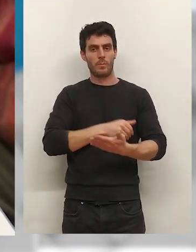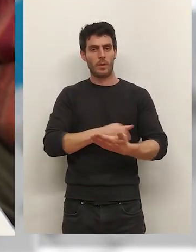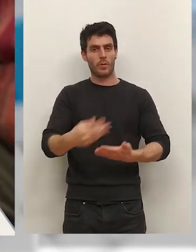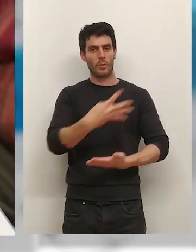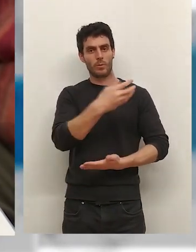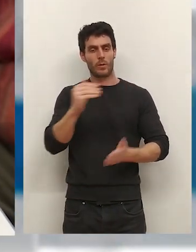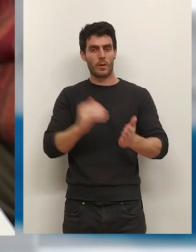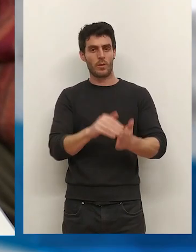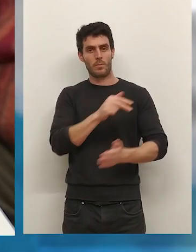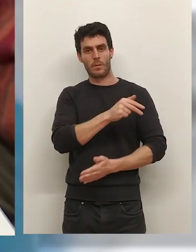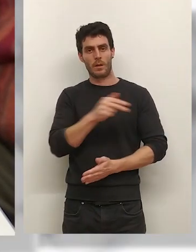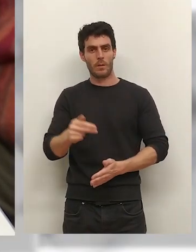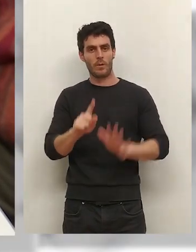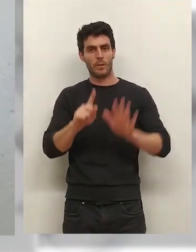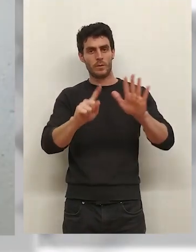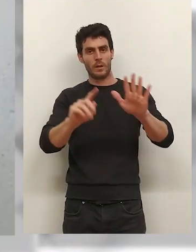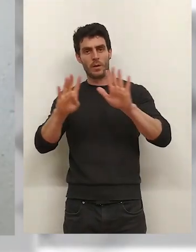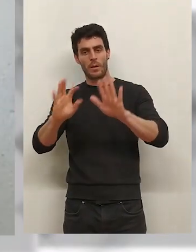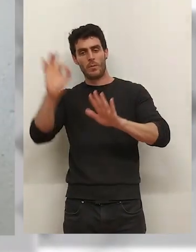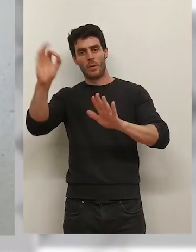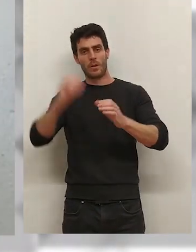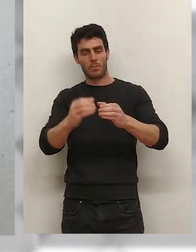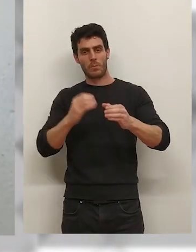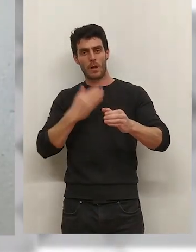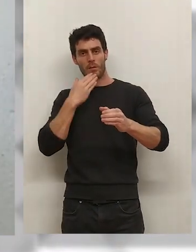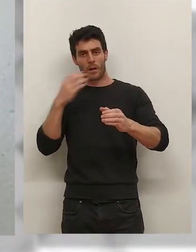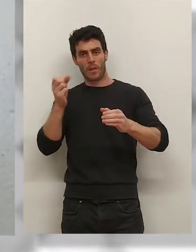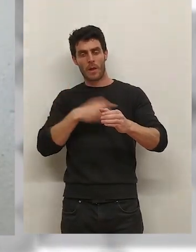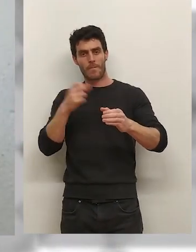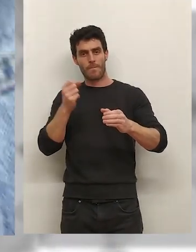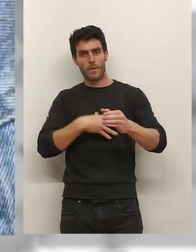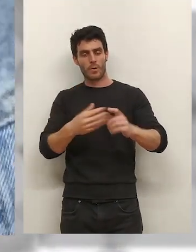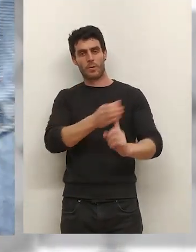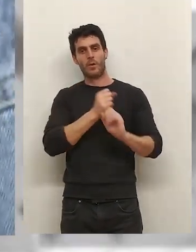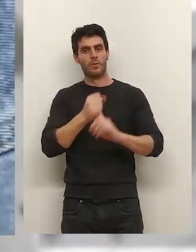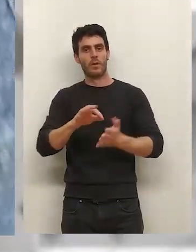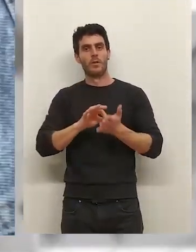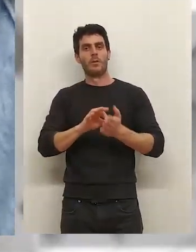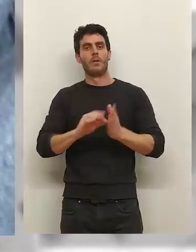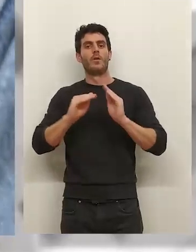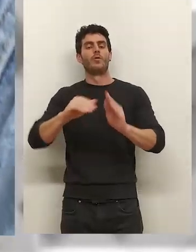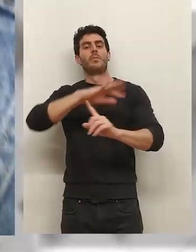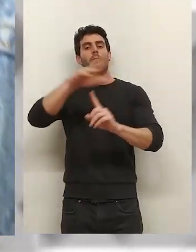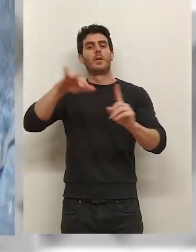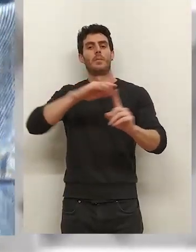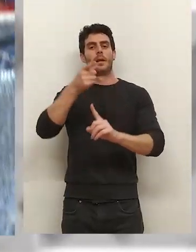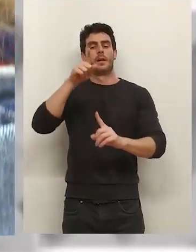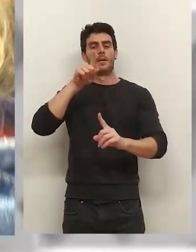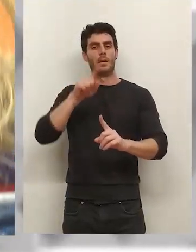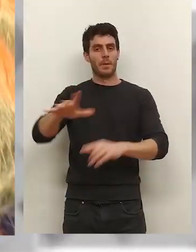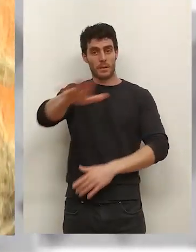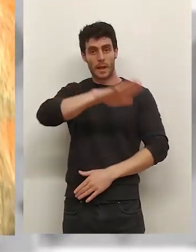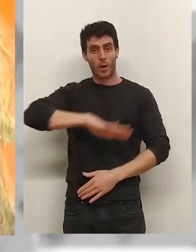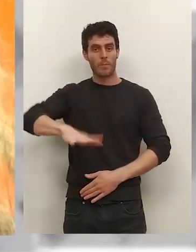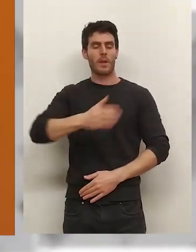al 1.400.000 euros, el 69% gracias a los fondos obtenidos de sus servicios medioambientales y